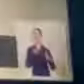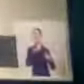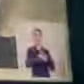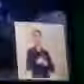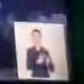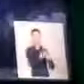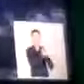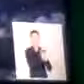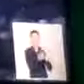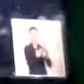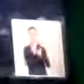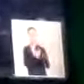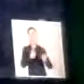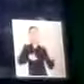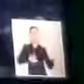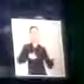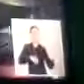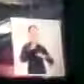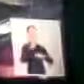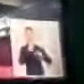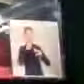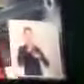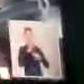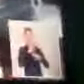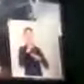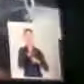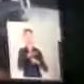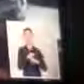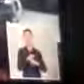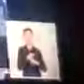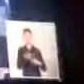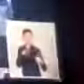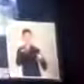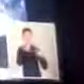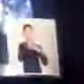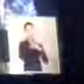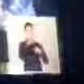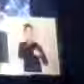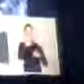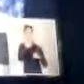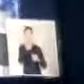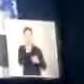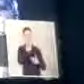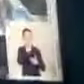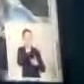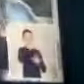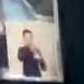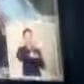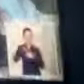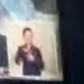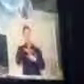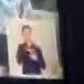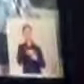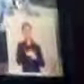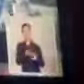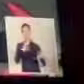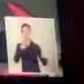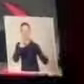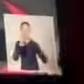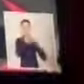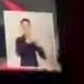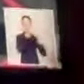Los grupos llenaron de júbilo el escenario mientras todos se sumaban a la colecta. La meta se pudo alcanzar. Acompañamos a Adrián para